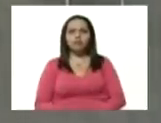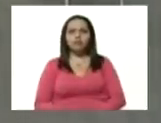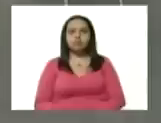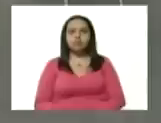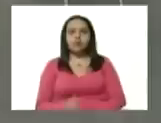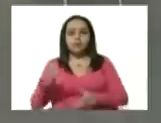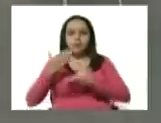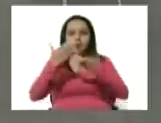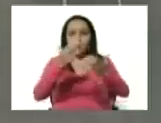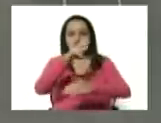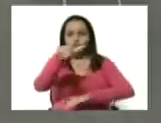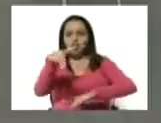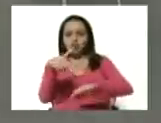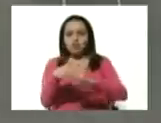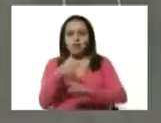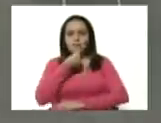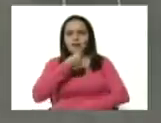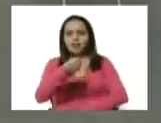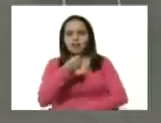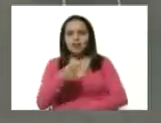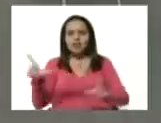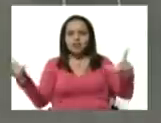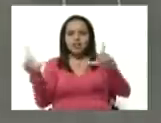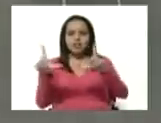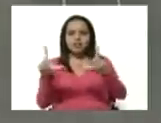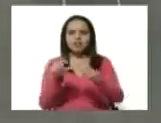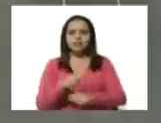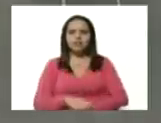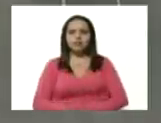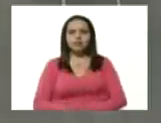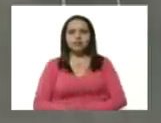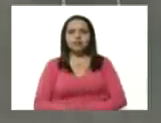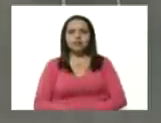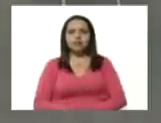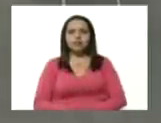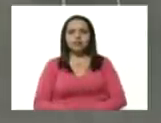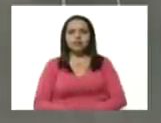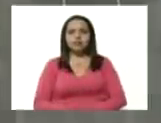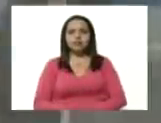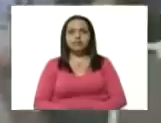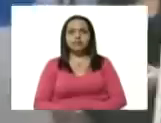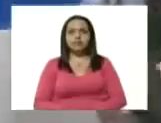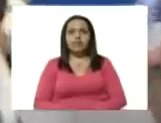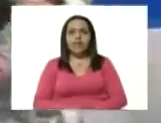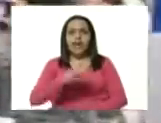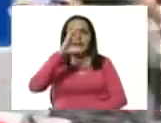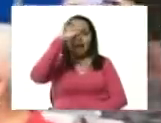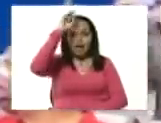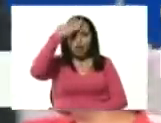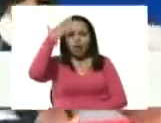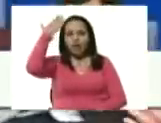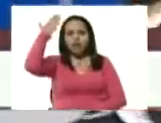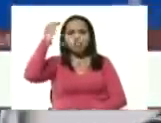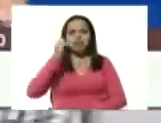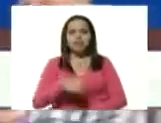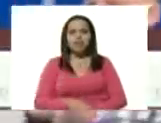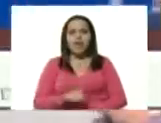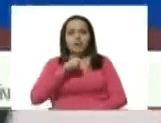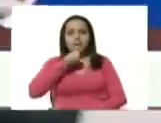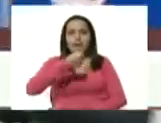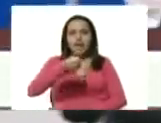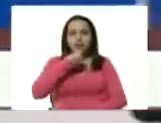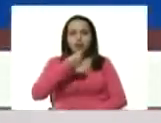Premio Nacional de Periodismo en Televisión, ciudadano Carlos Arellán, periodista conductor